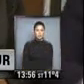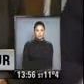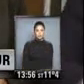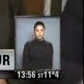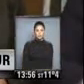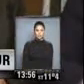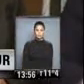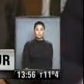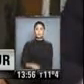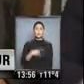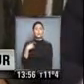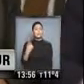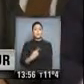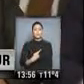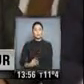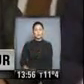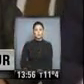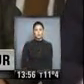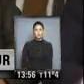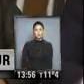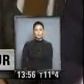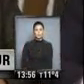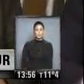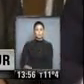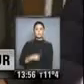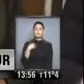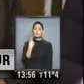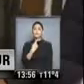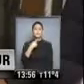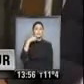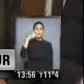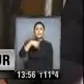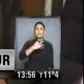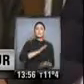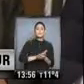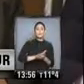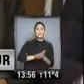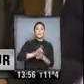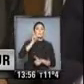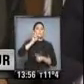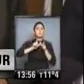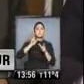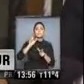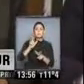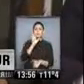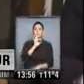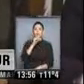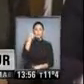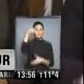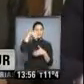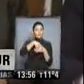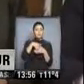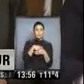No nos inscribimos en el capítulo de los detractores que en el